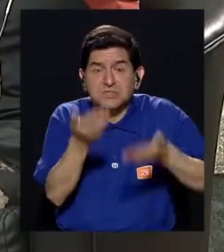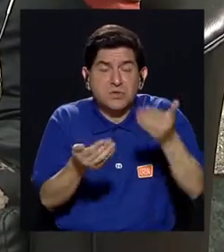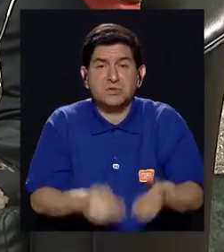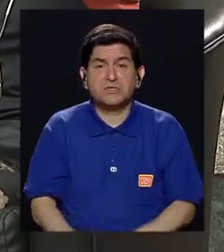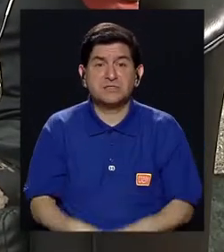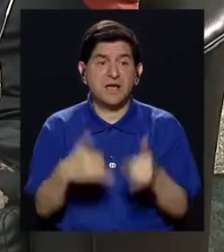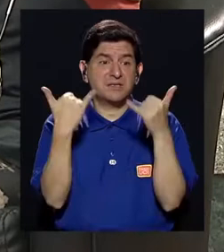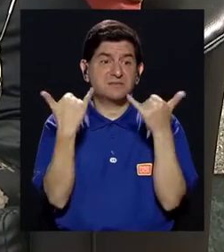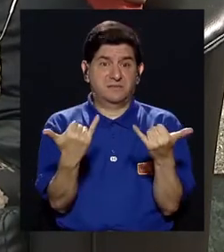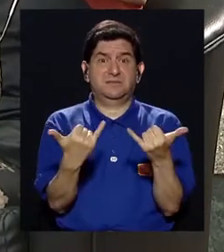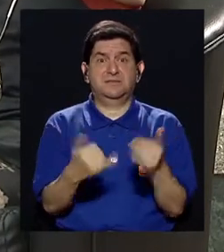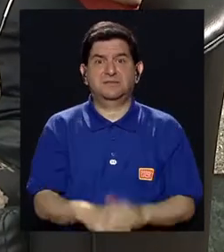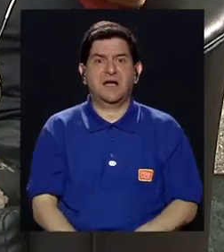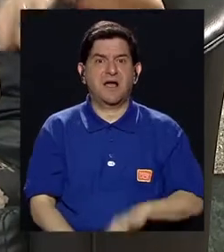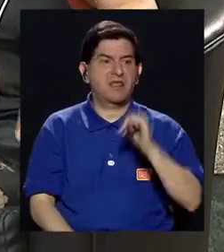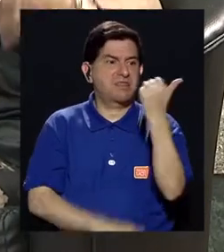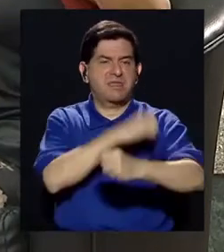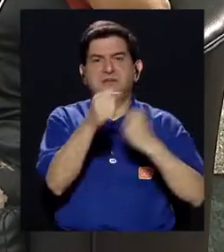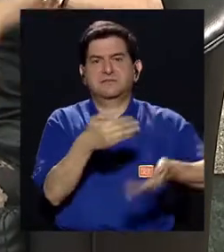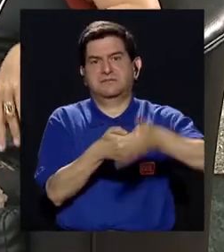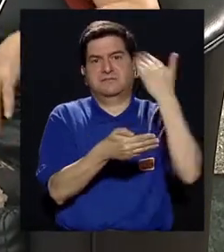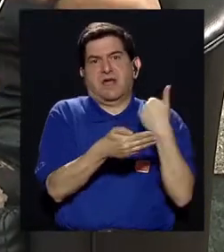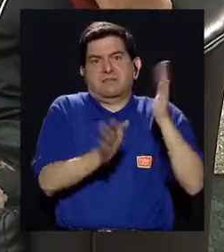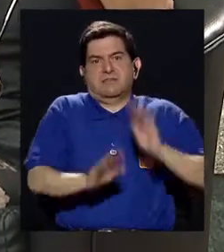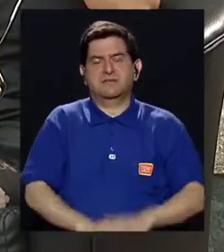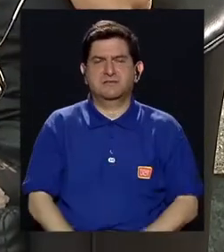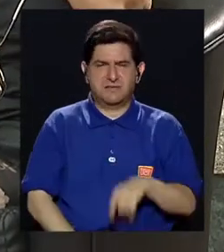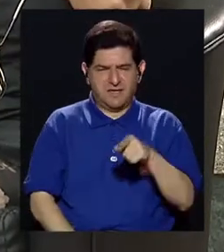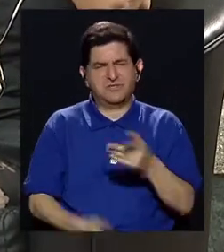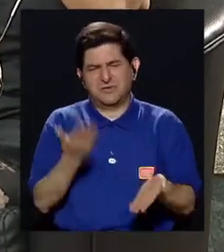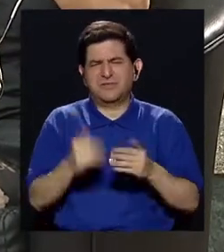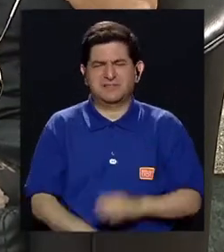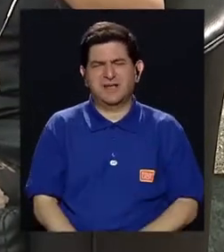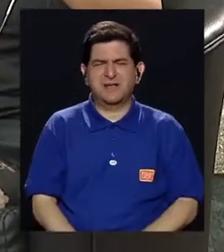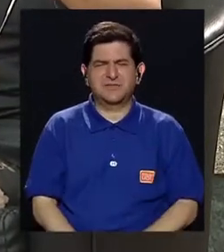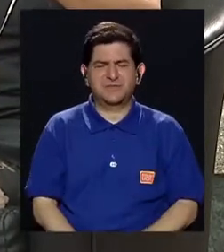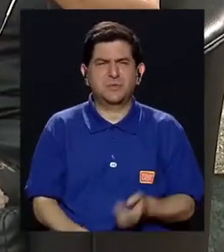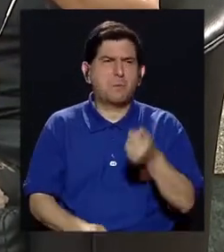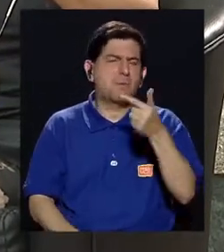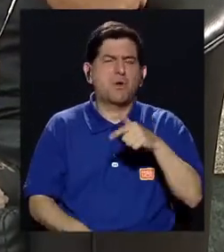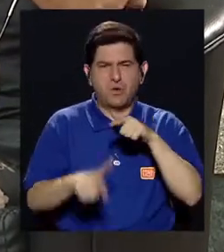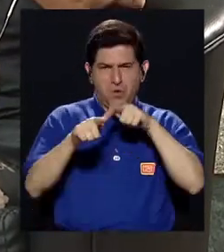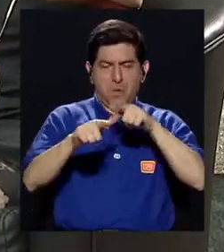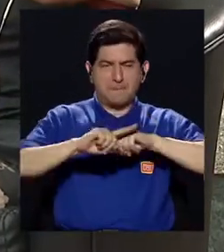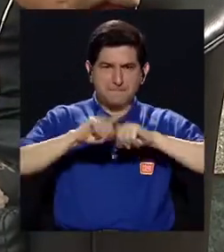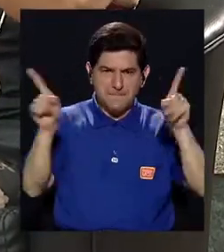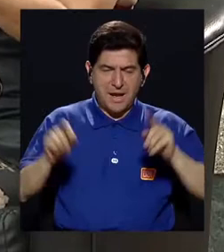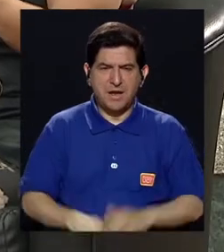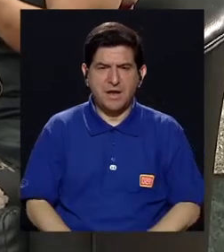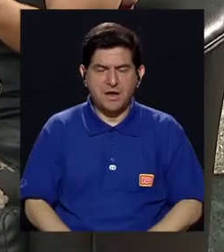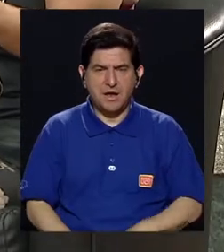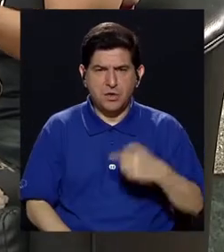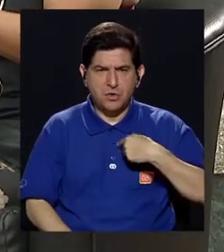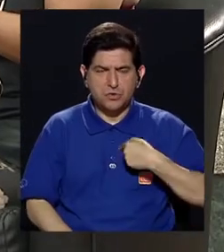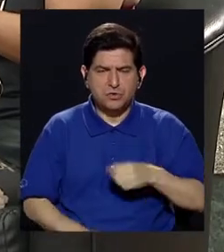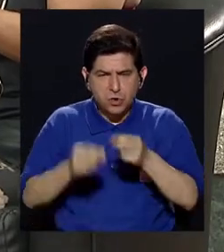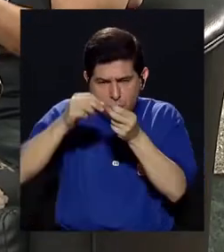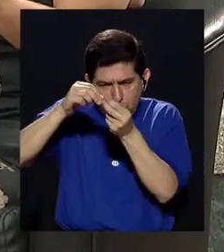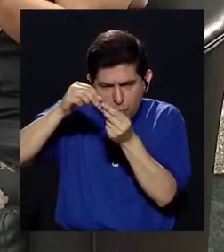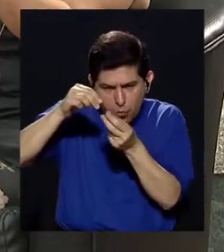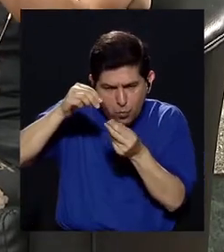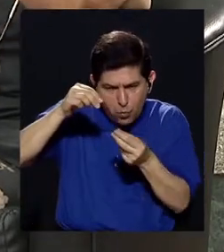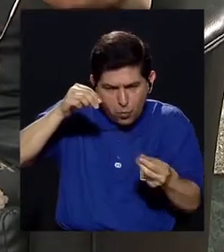de expedición, fue hace 10 años, ¿verdad? Bueno, eso es exagerado, pero o la forma en que lo